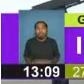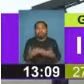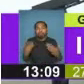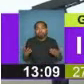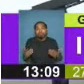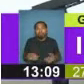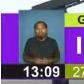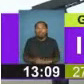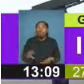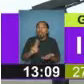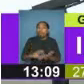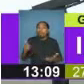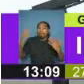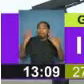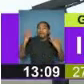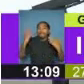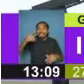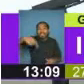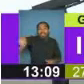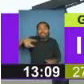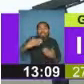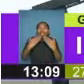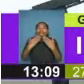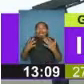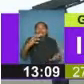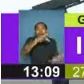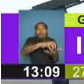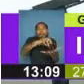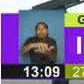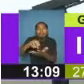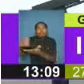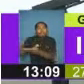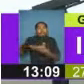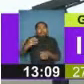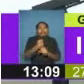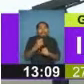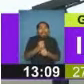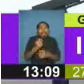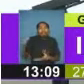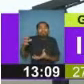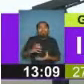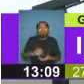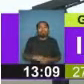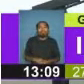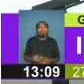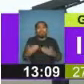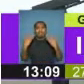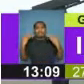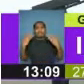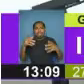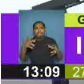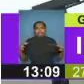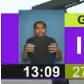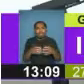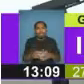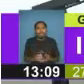felicitaciones Muchísimas gracias a las empresas felicitaciones al equipo y a seguir trabajando en unión en paz